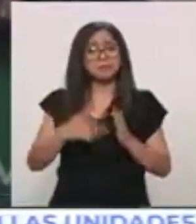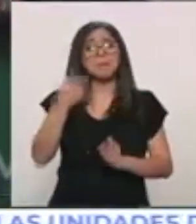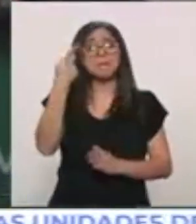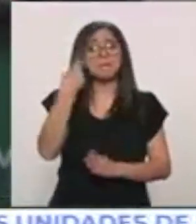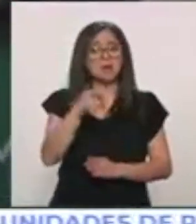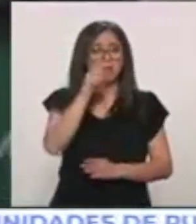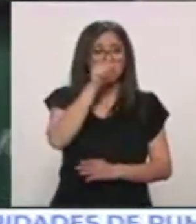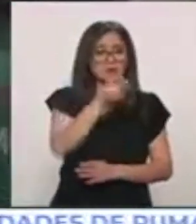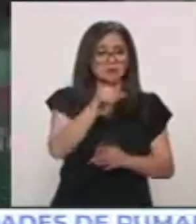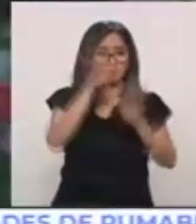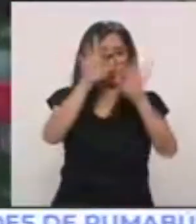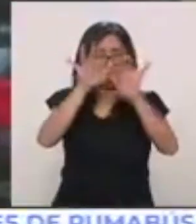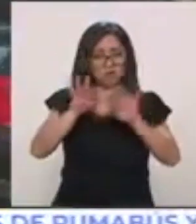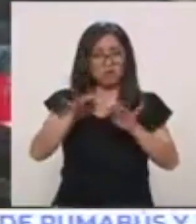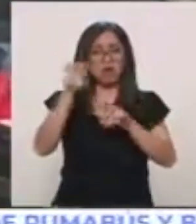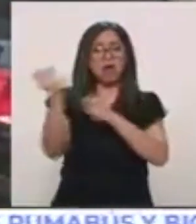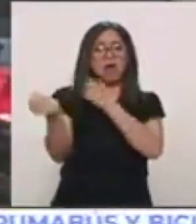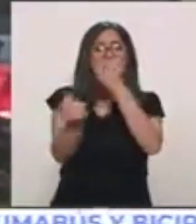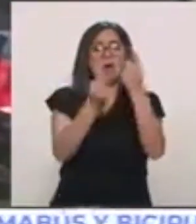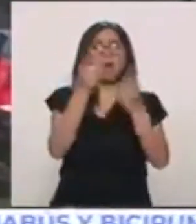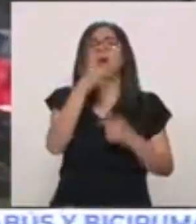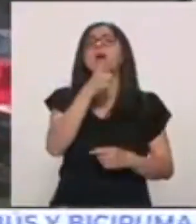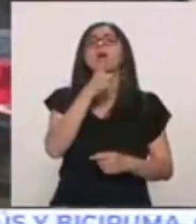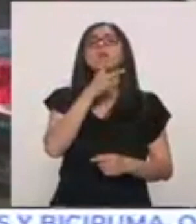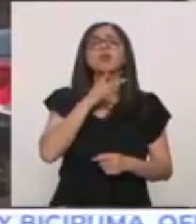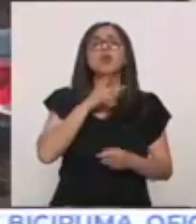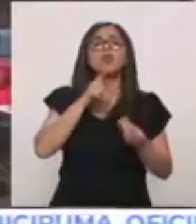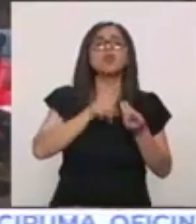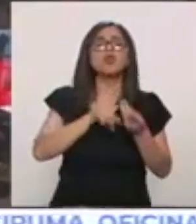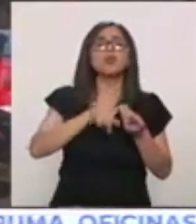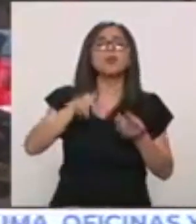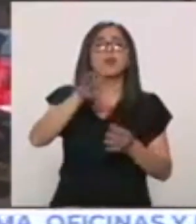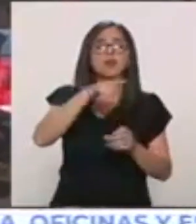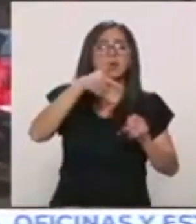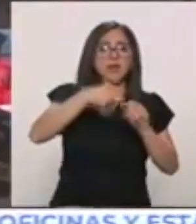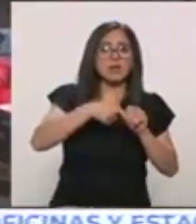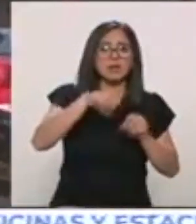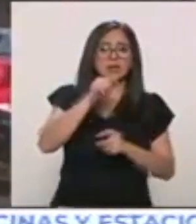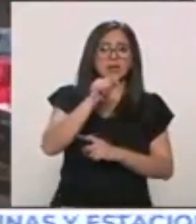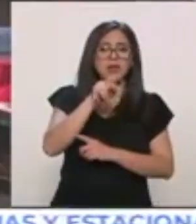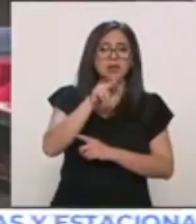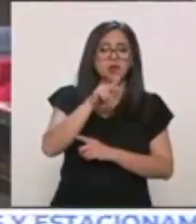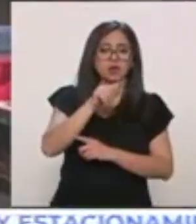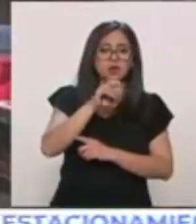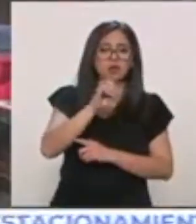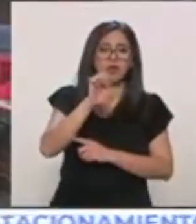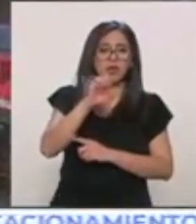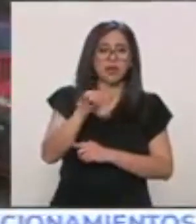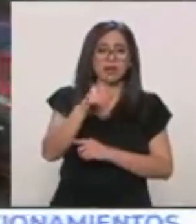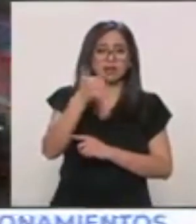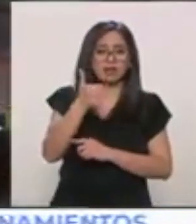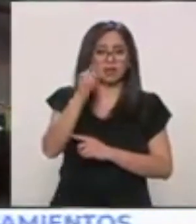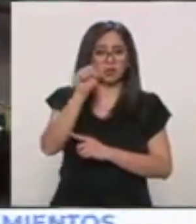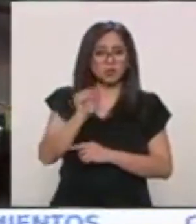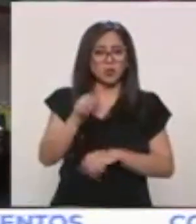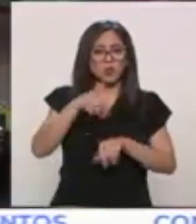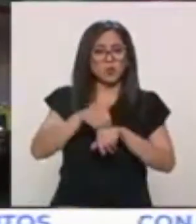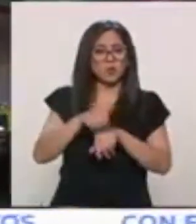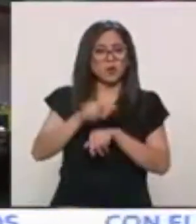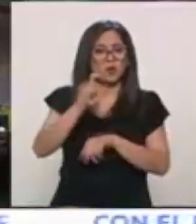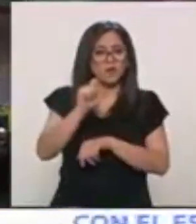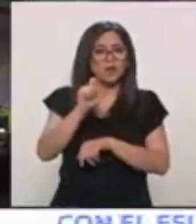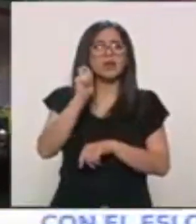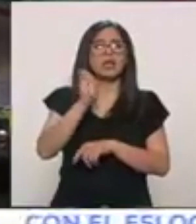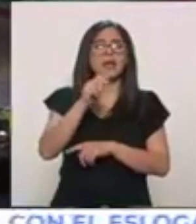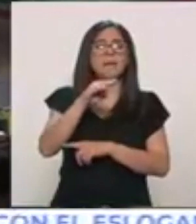misma página había algunas gasolineras, como la ubicada en Avenida Tintoretto, Eje 6 Sur, número 20, donde la Magna